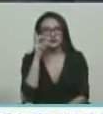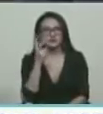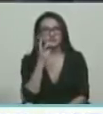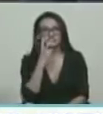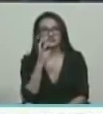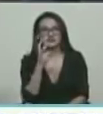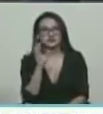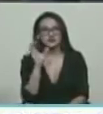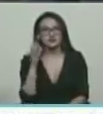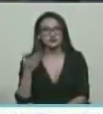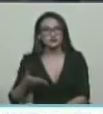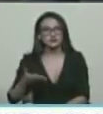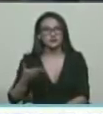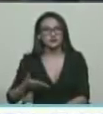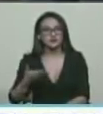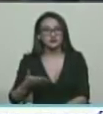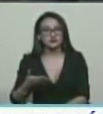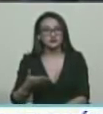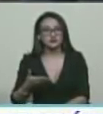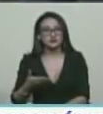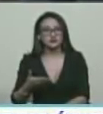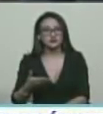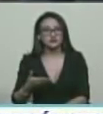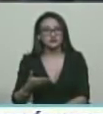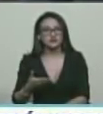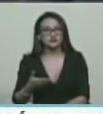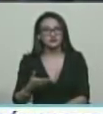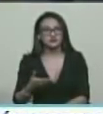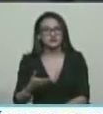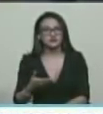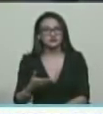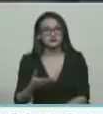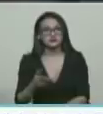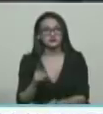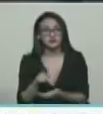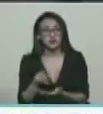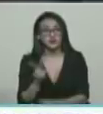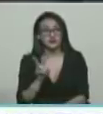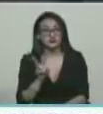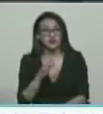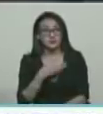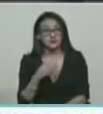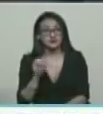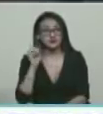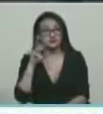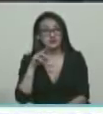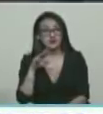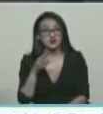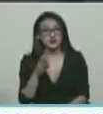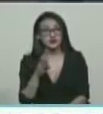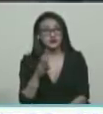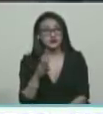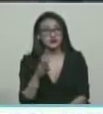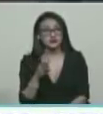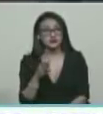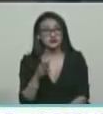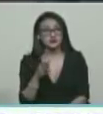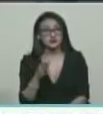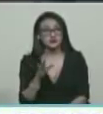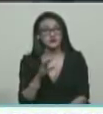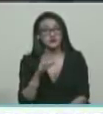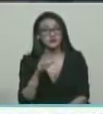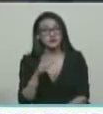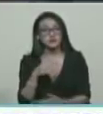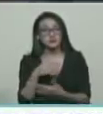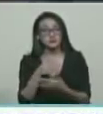de Estado importante del excelentísimo Kim Jong-nan a nuestro país, presidente de la Asamblea Popular Suprema de la República